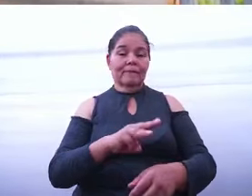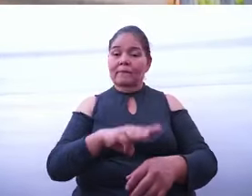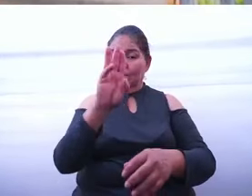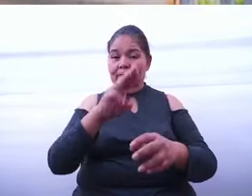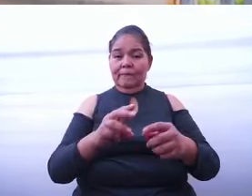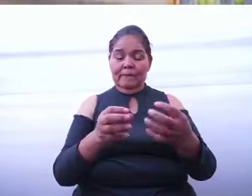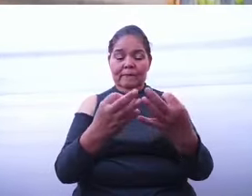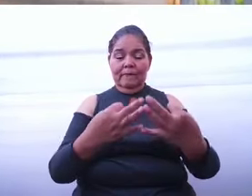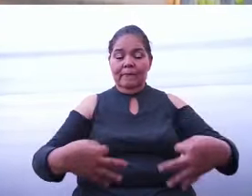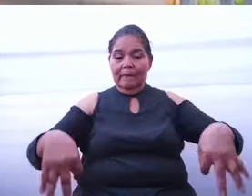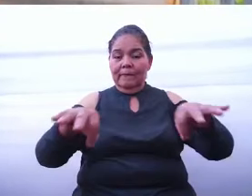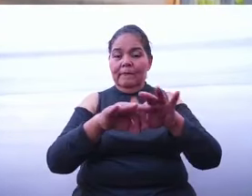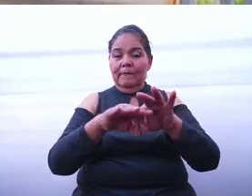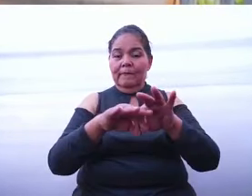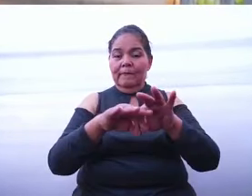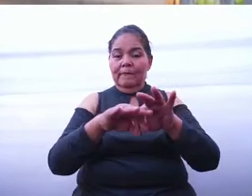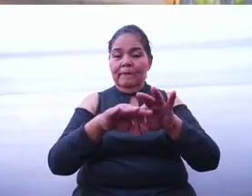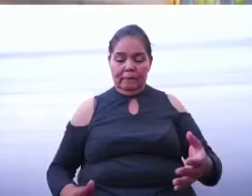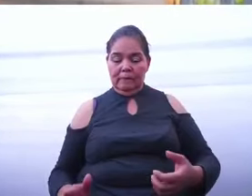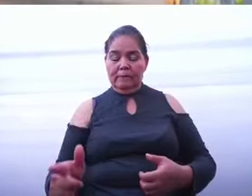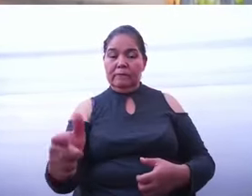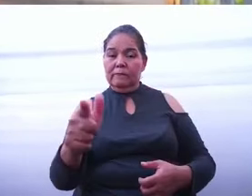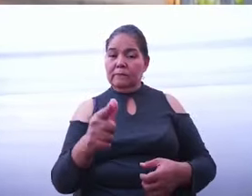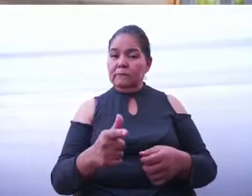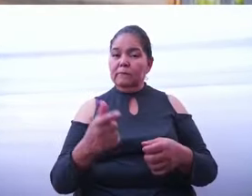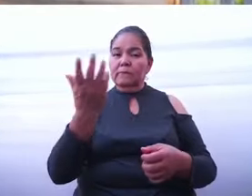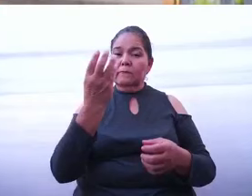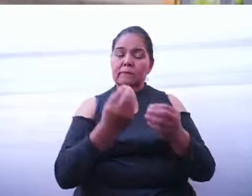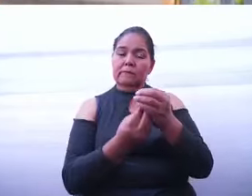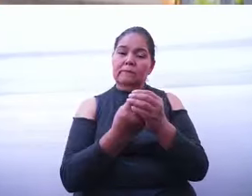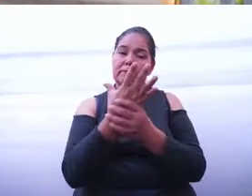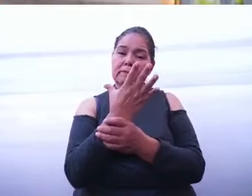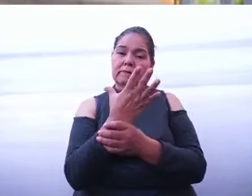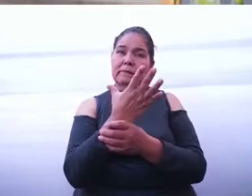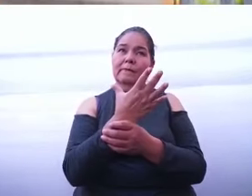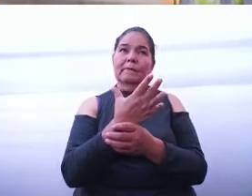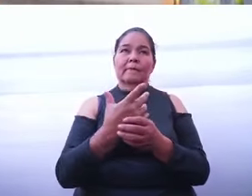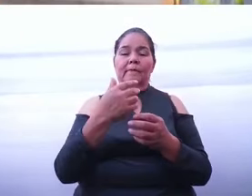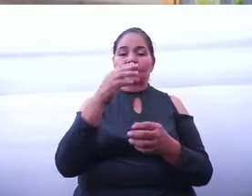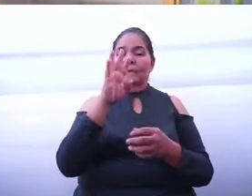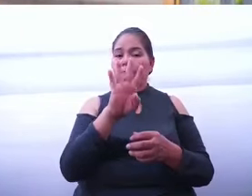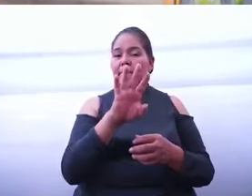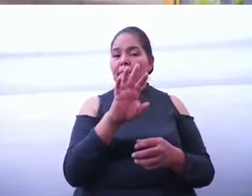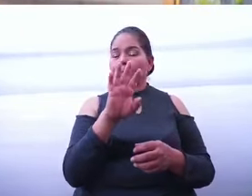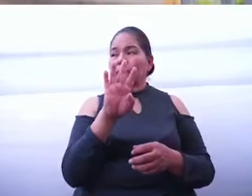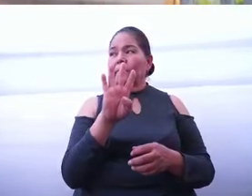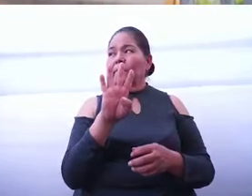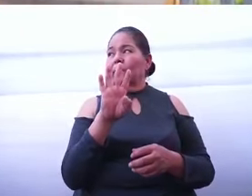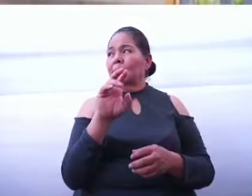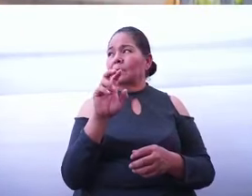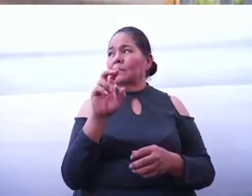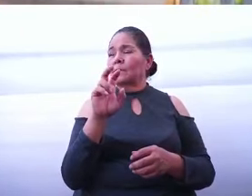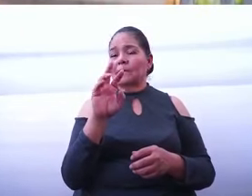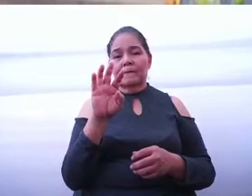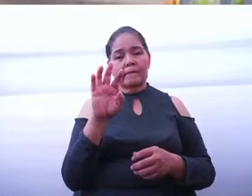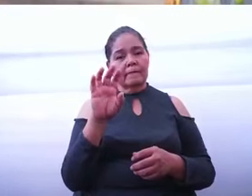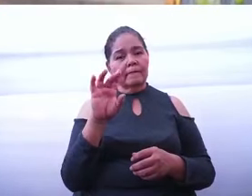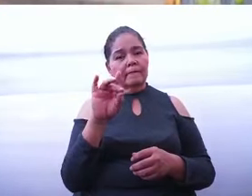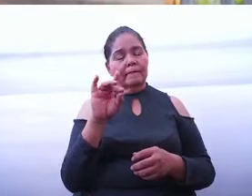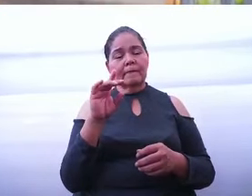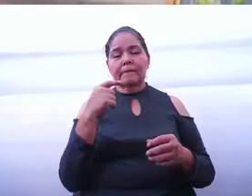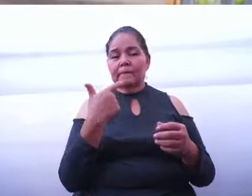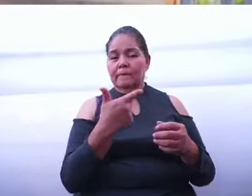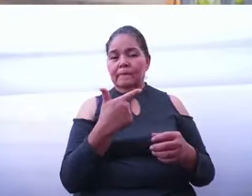para Guanajuato porque se renuevan los 46 ayuntamientos de nuestro estado. Pero sí algo tenía